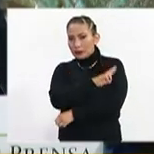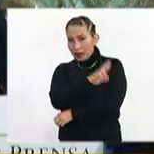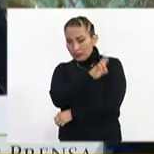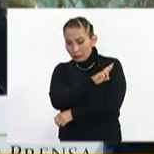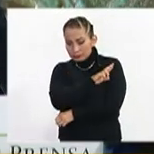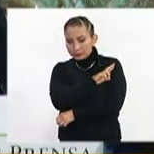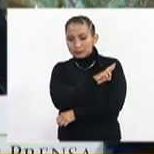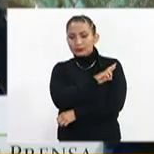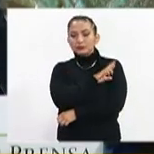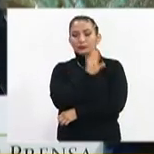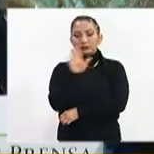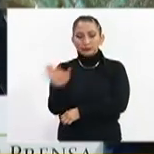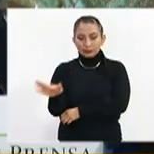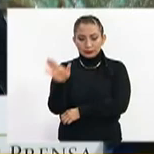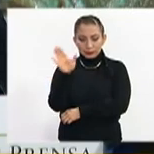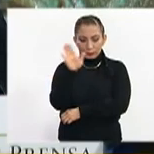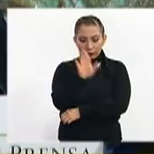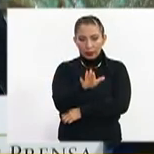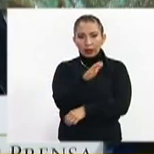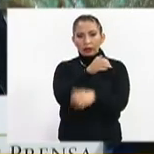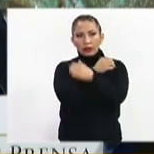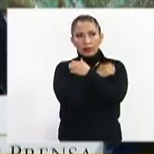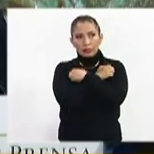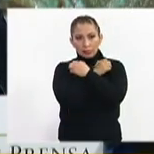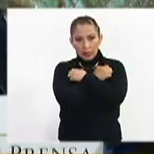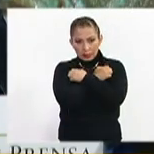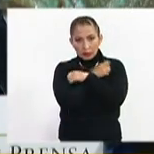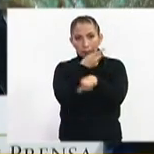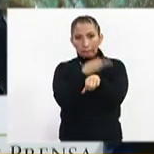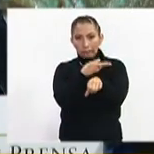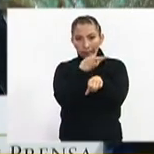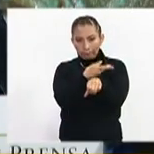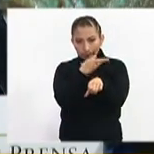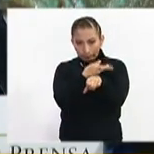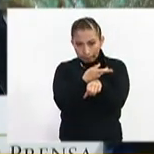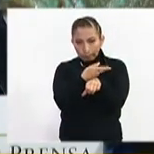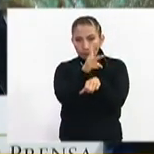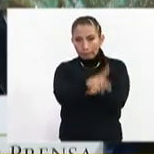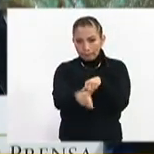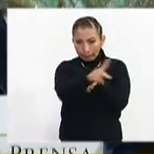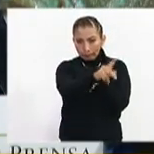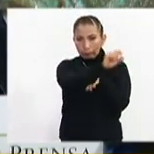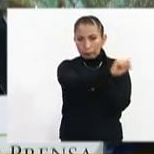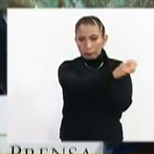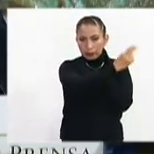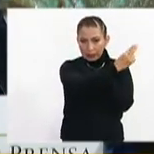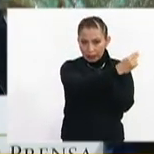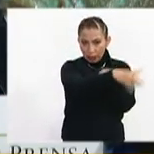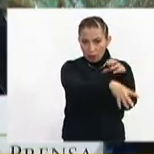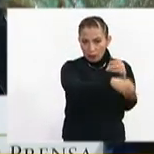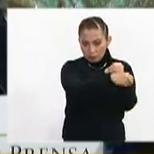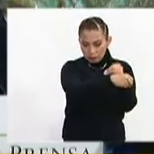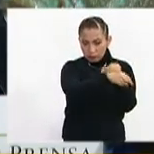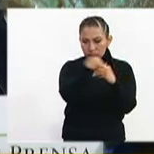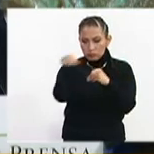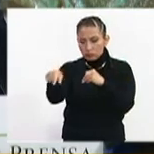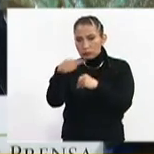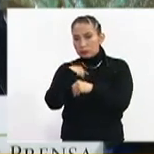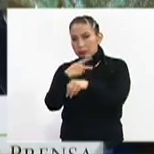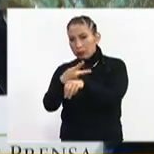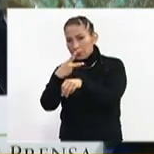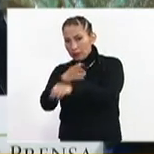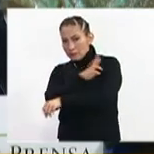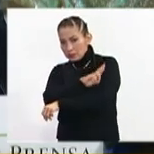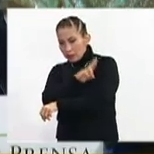privadas, de educación media superior pública 25 más, de media